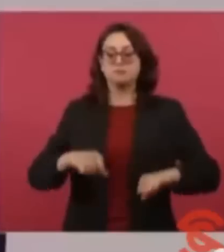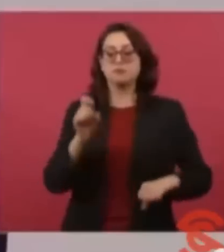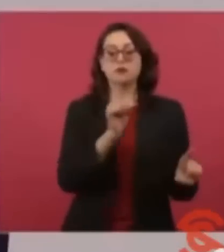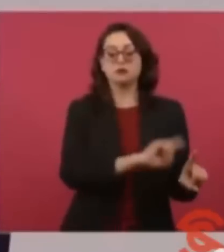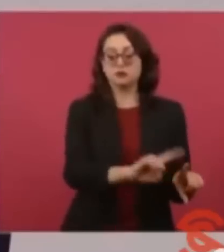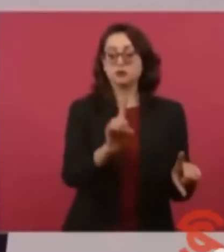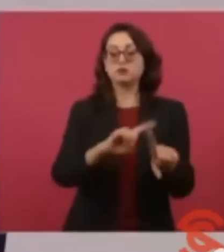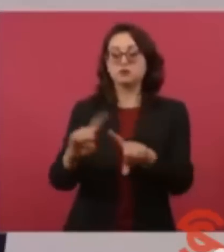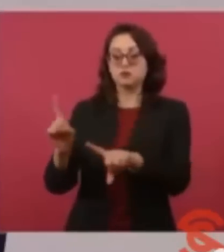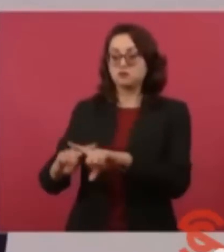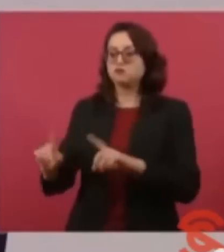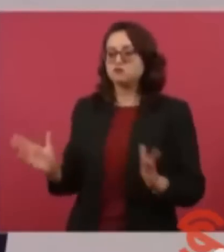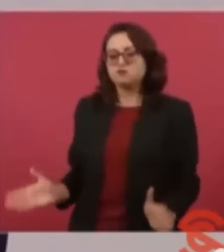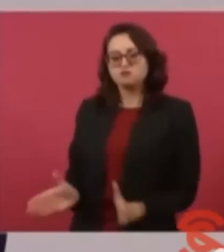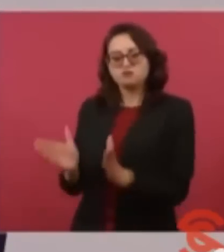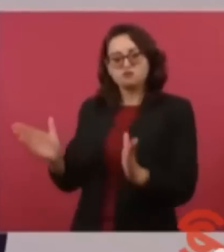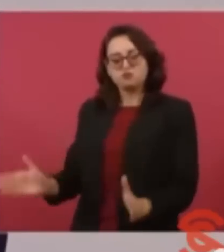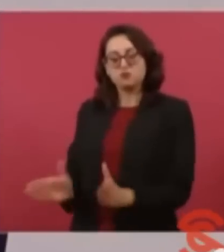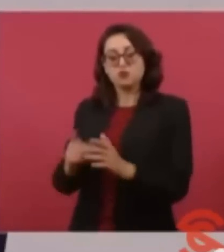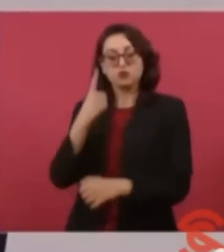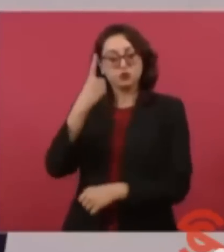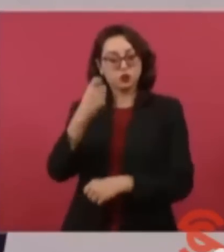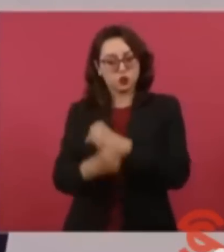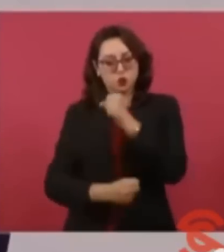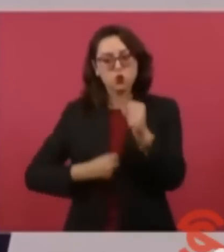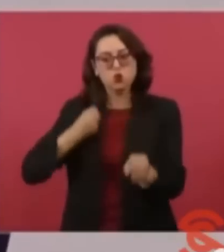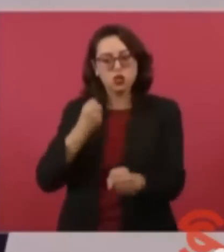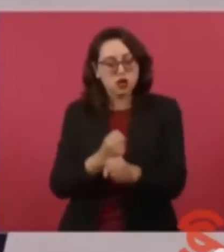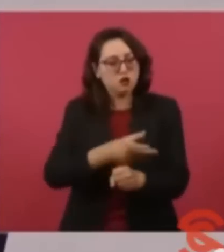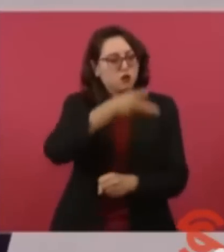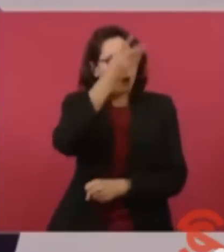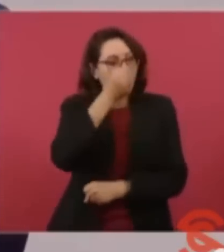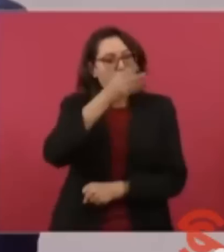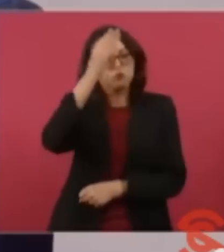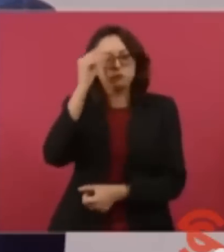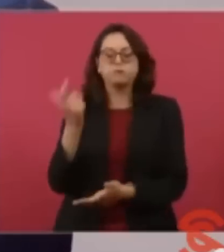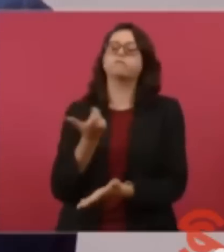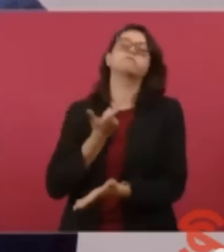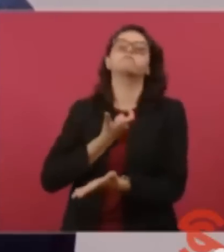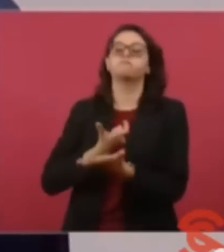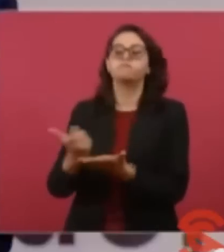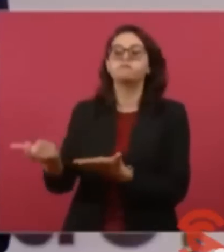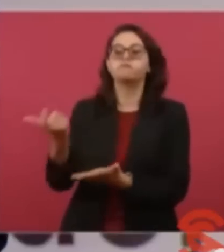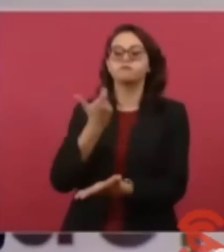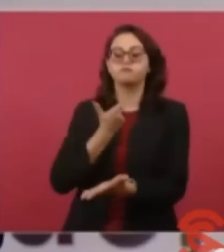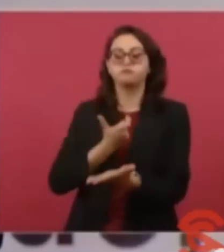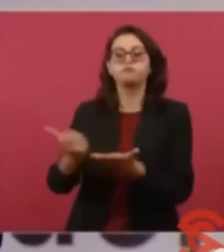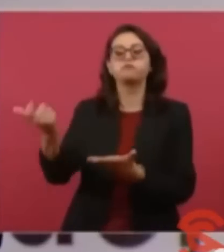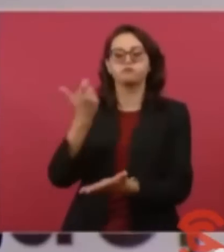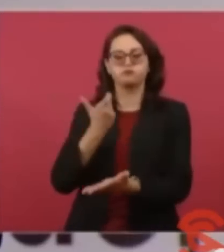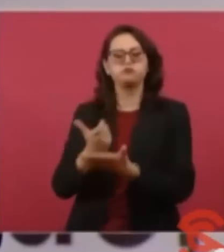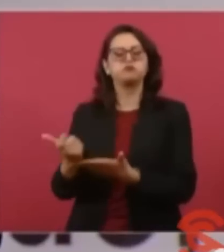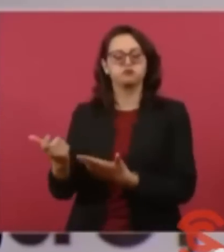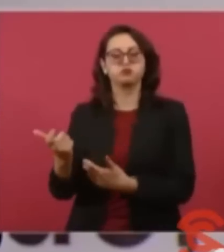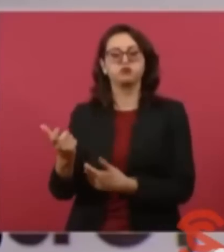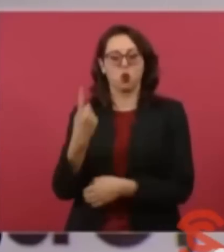productivas. Mientras se capacitan, reciben el equivalente a un salario